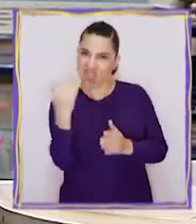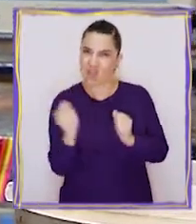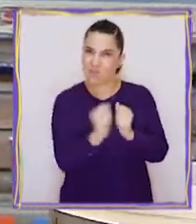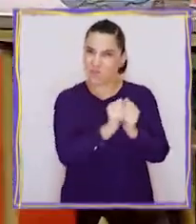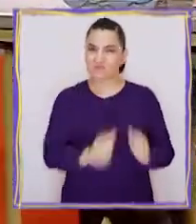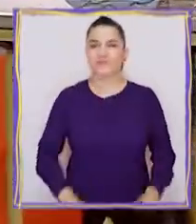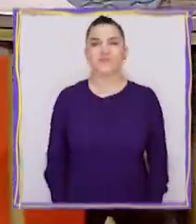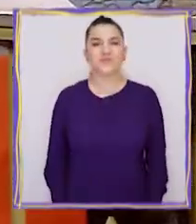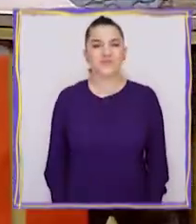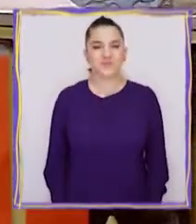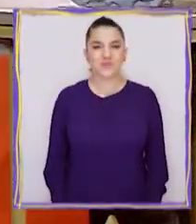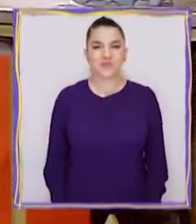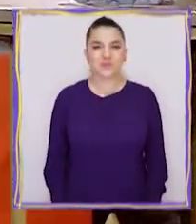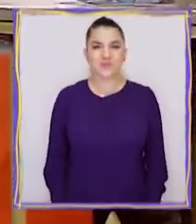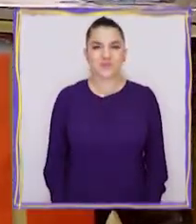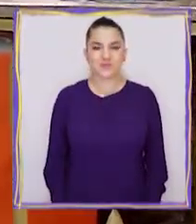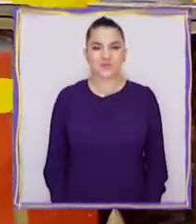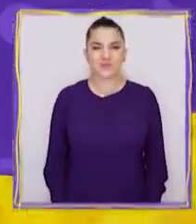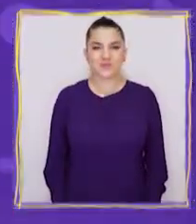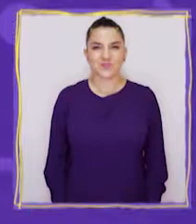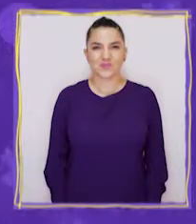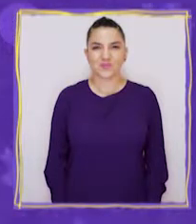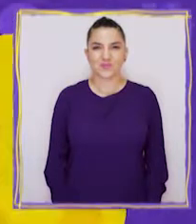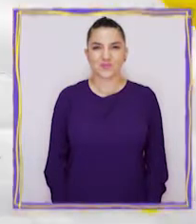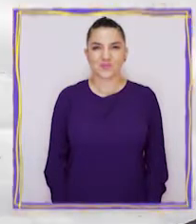ciudades. ¡Vengan conmigo!